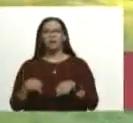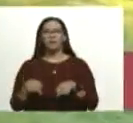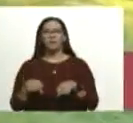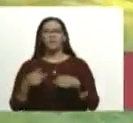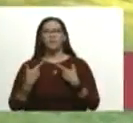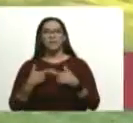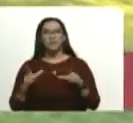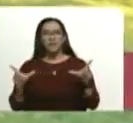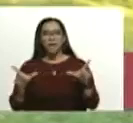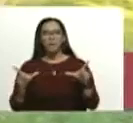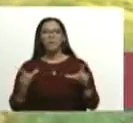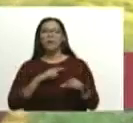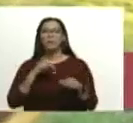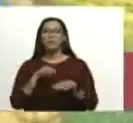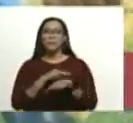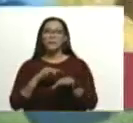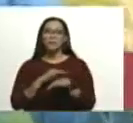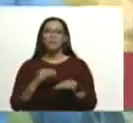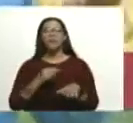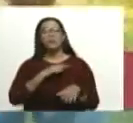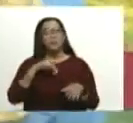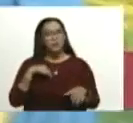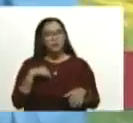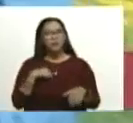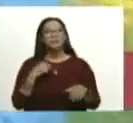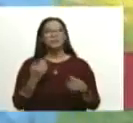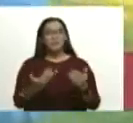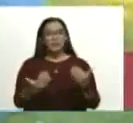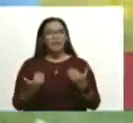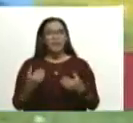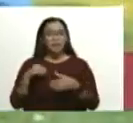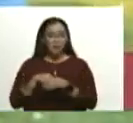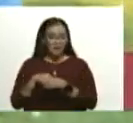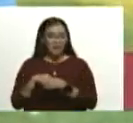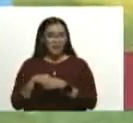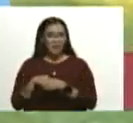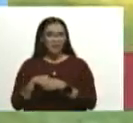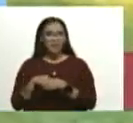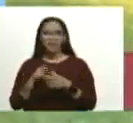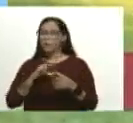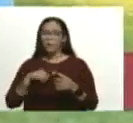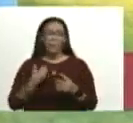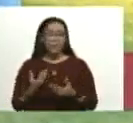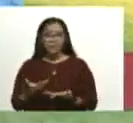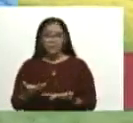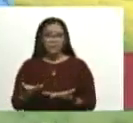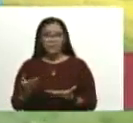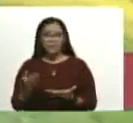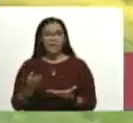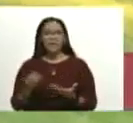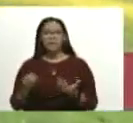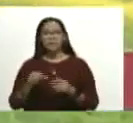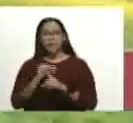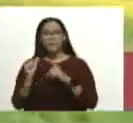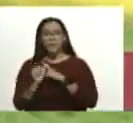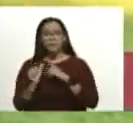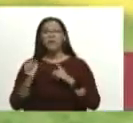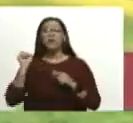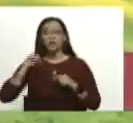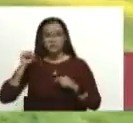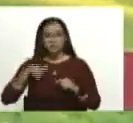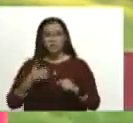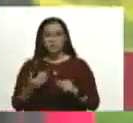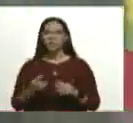porque esa también es nuestra función. Así como nosotros también traemos a los animales a los zoológicos que no pueden ser reinsertados en su ambiente, los que pueden ser reinsertados en su